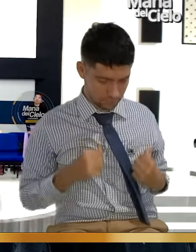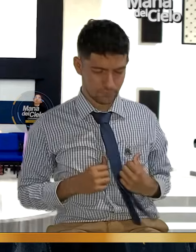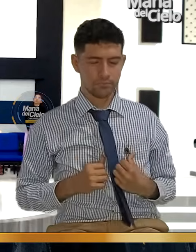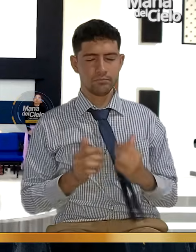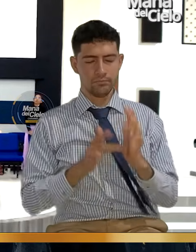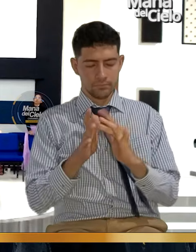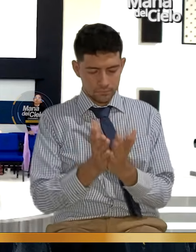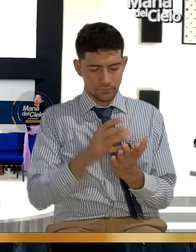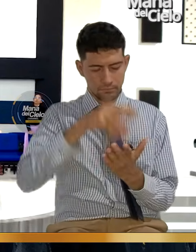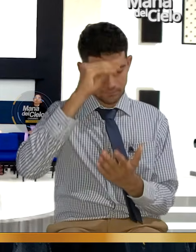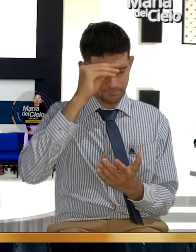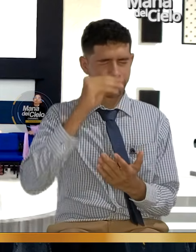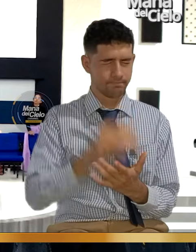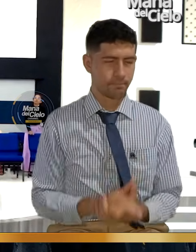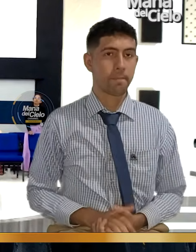palabra.